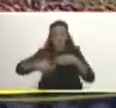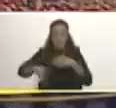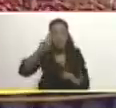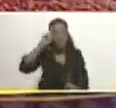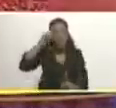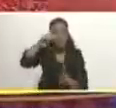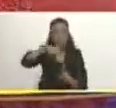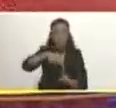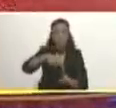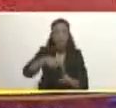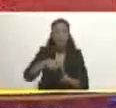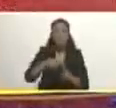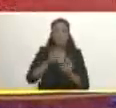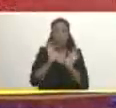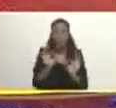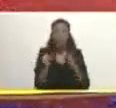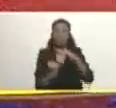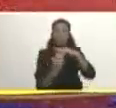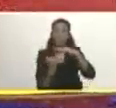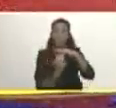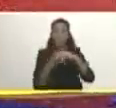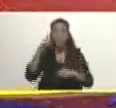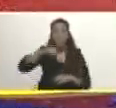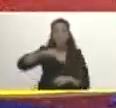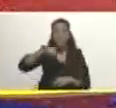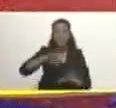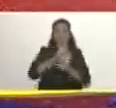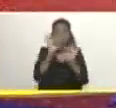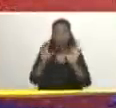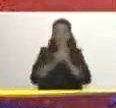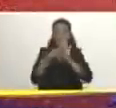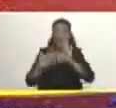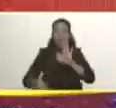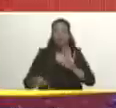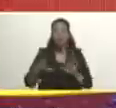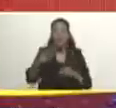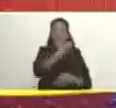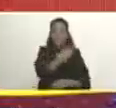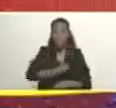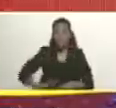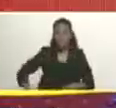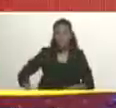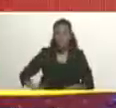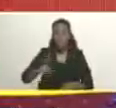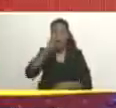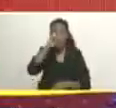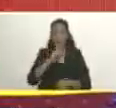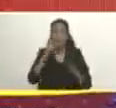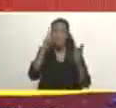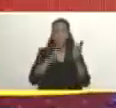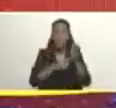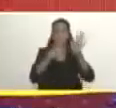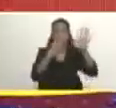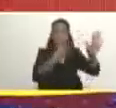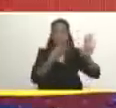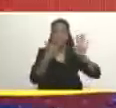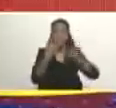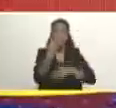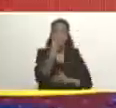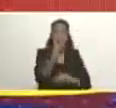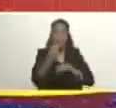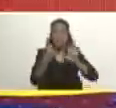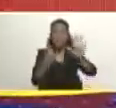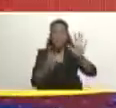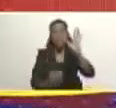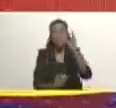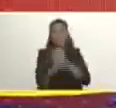de fortalecer la pujante institución mediante un decreto presidencial del año de 1946, deja de